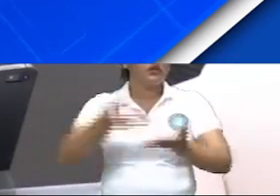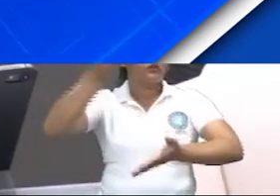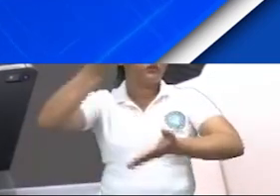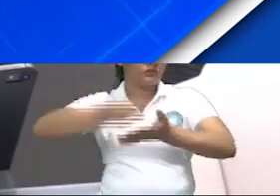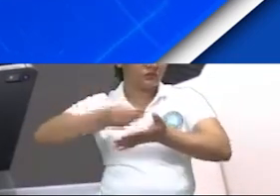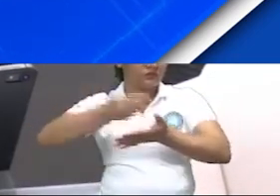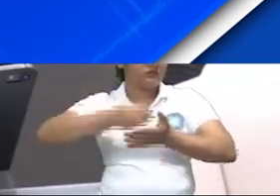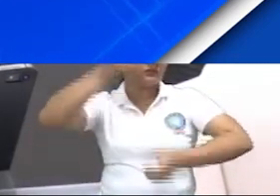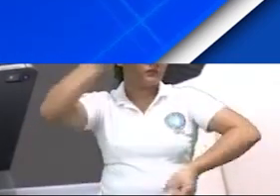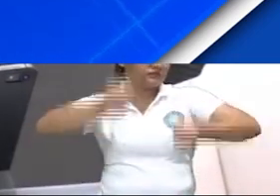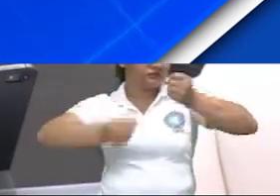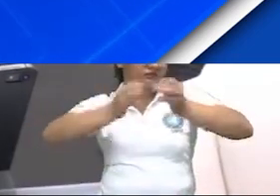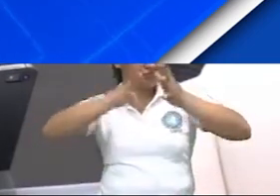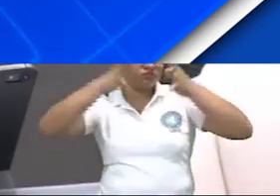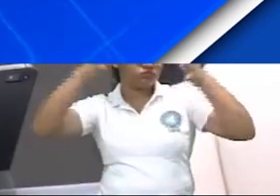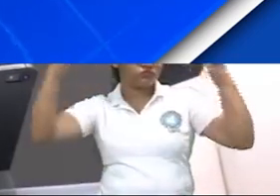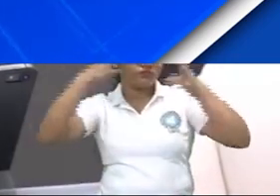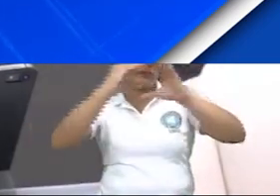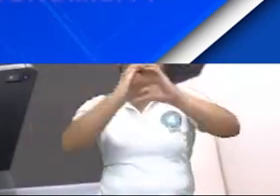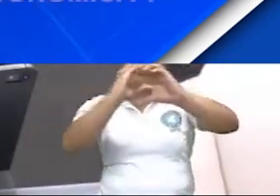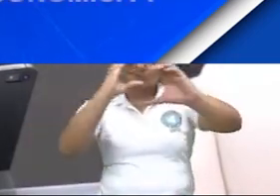camiones, buses,